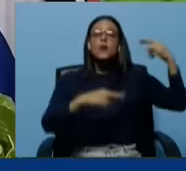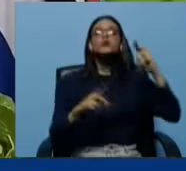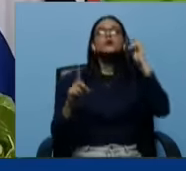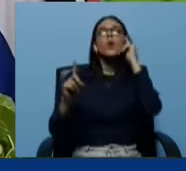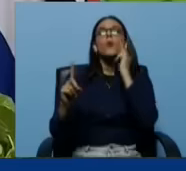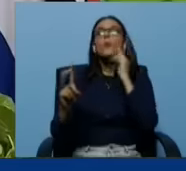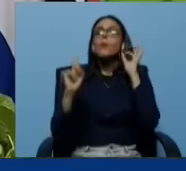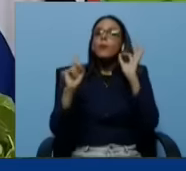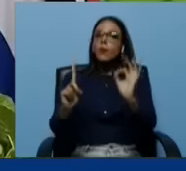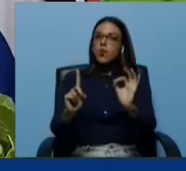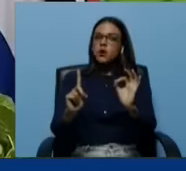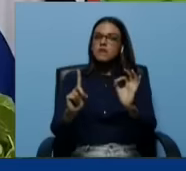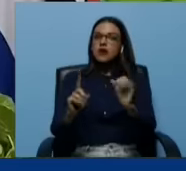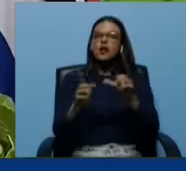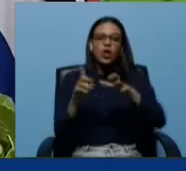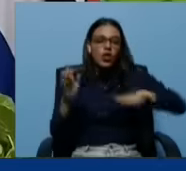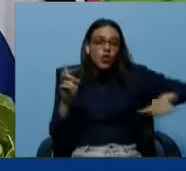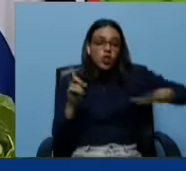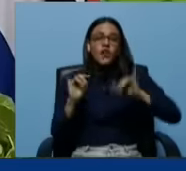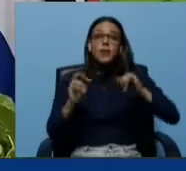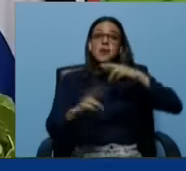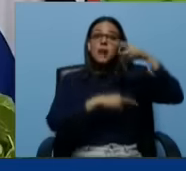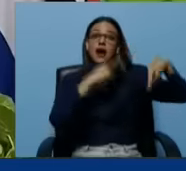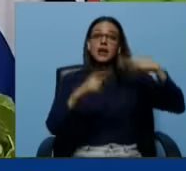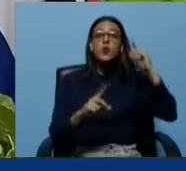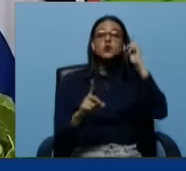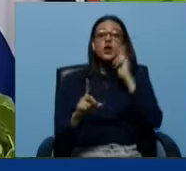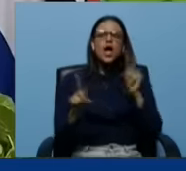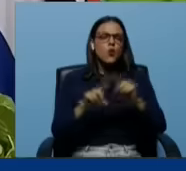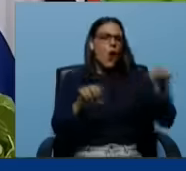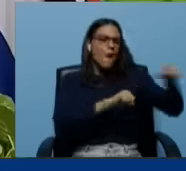donde la revolución bolivariana era la bomba,